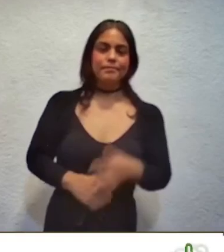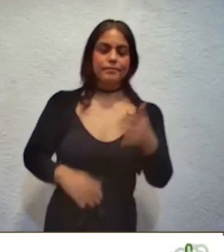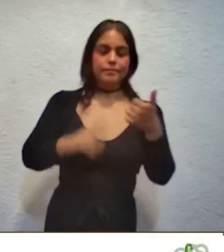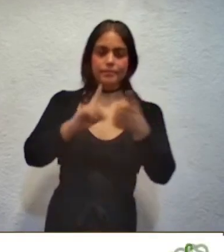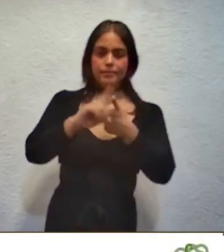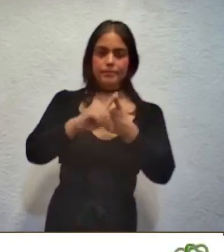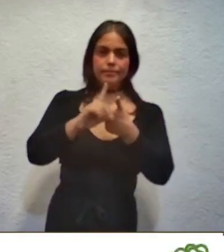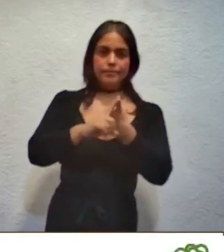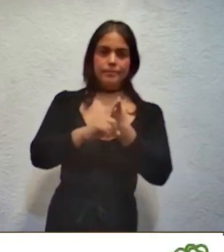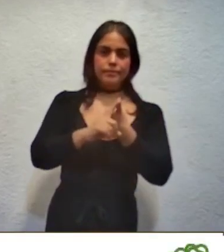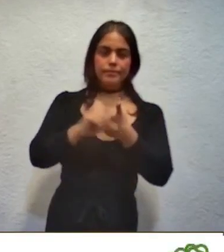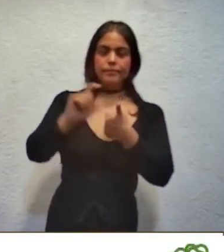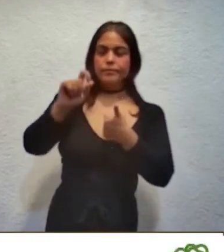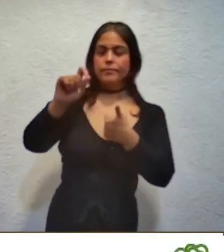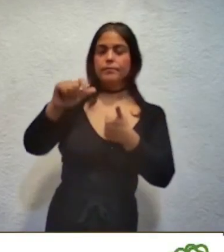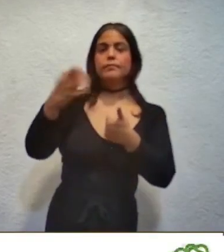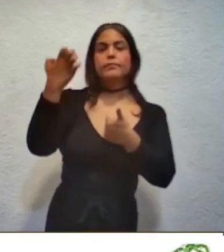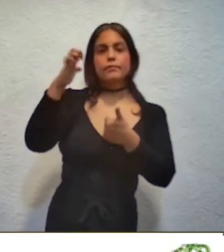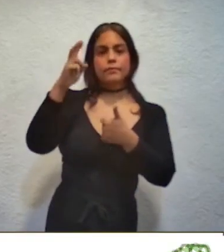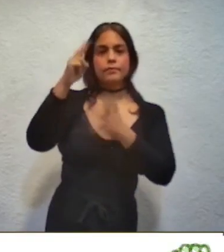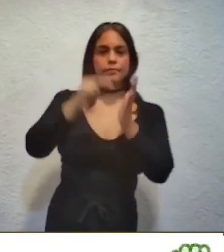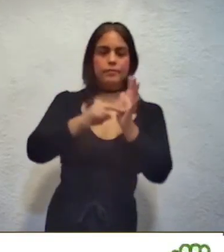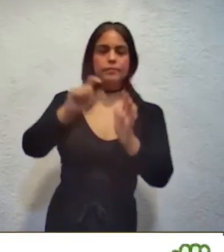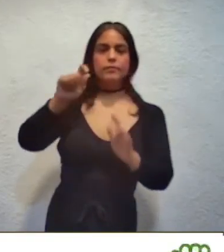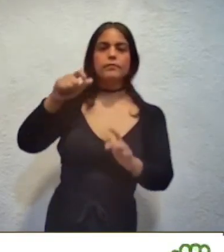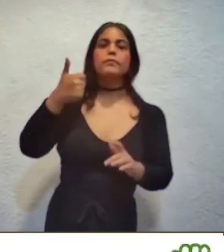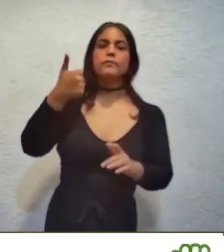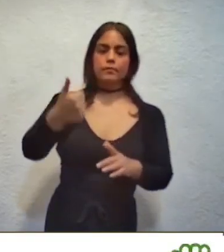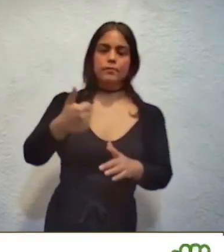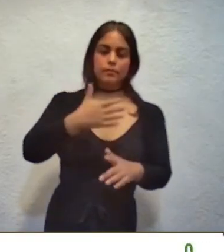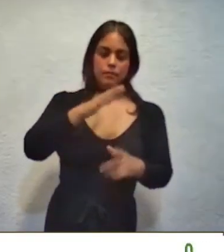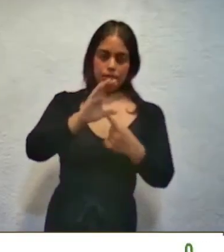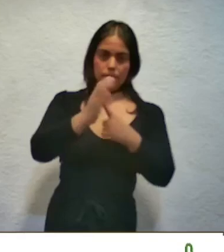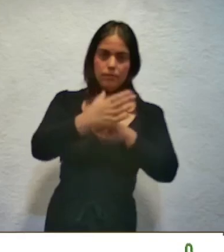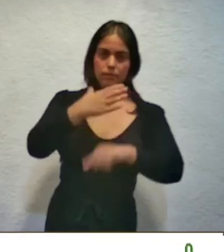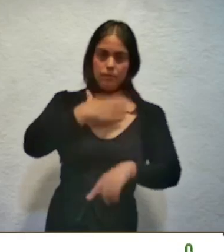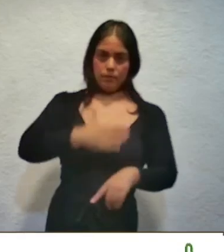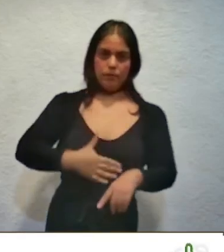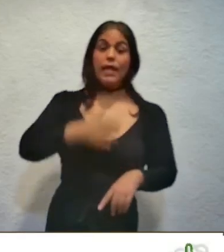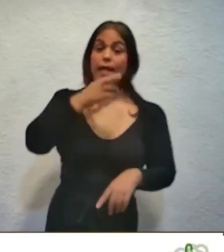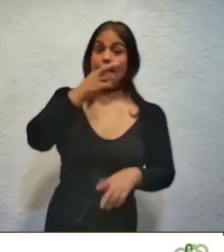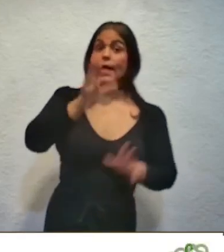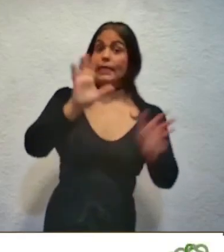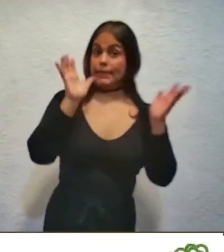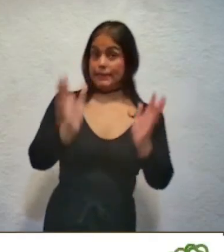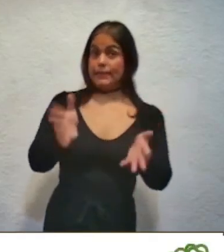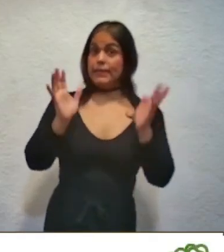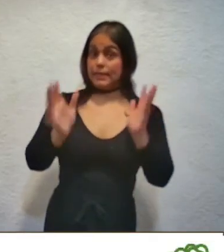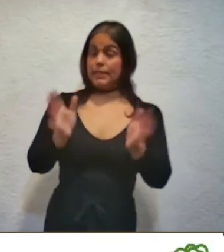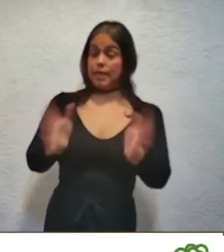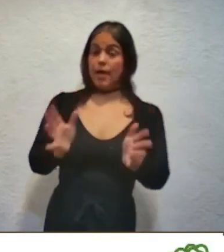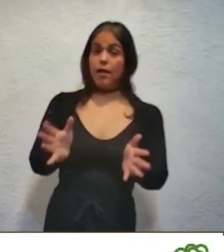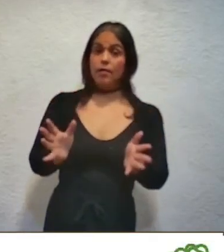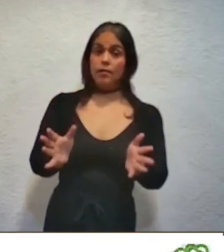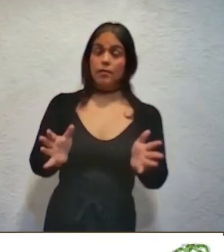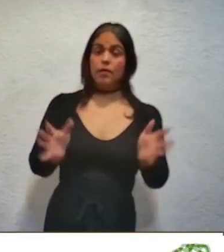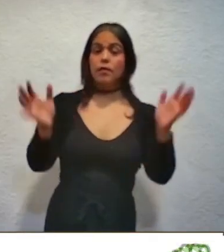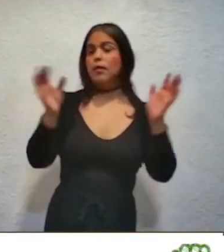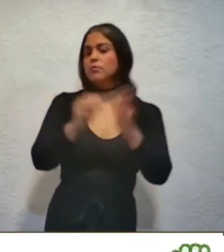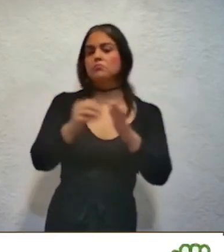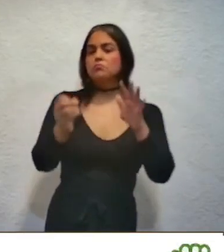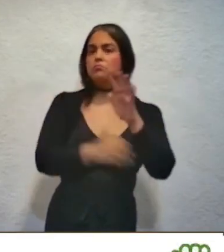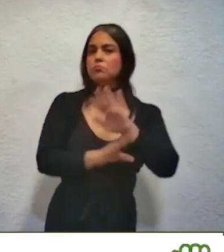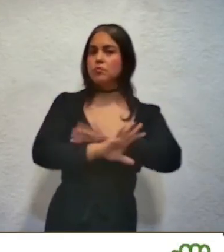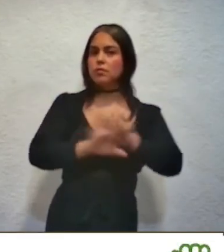6. El 27 de enero de este año, la Comisión de Justicia emitió resolución en el expediente anotado en la que desechó el